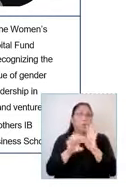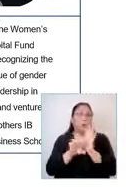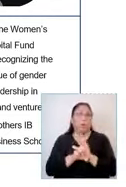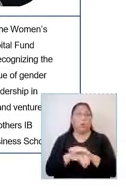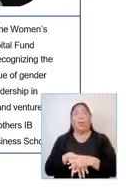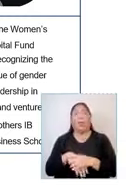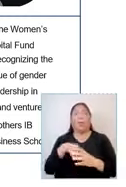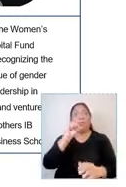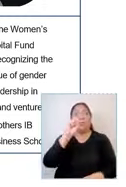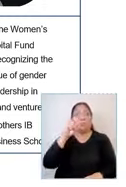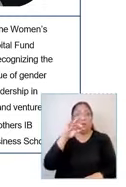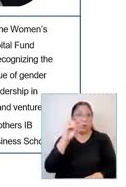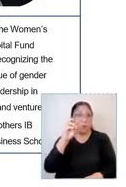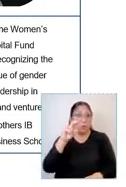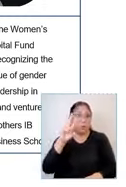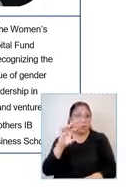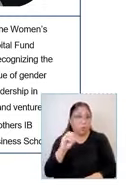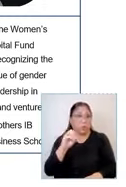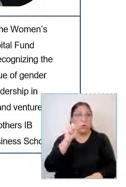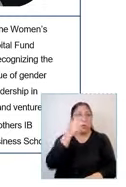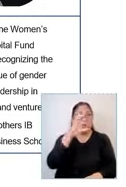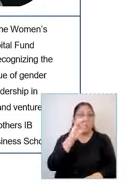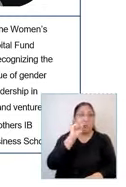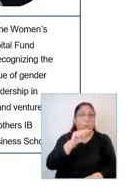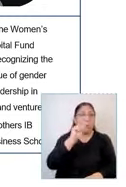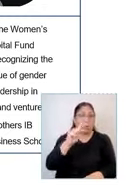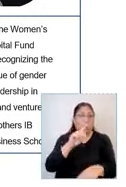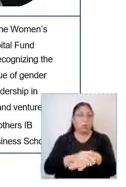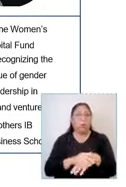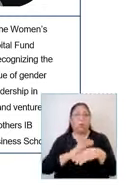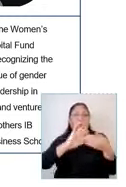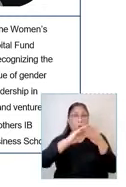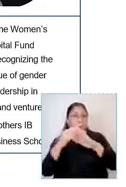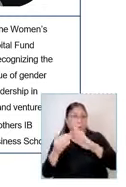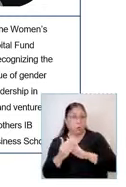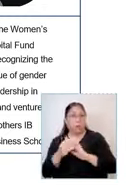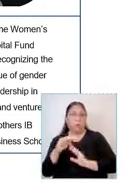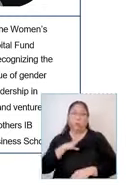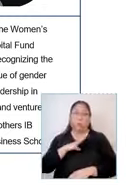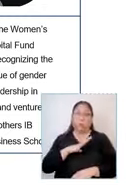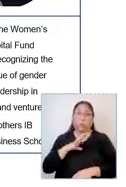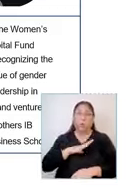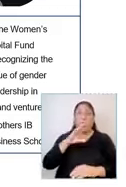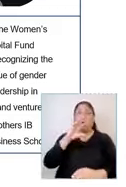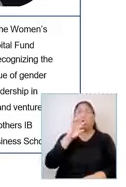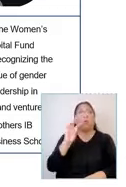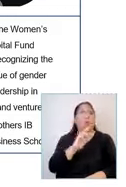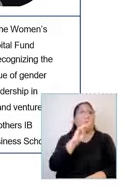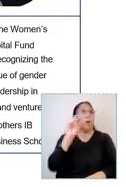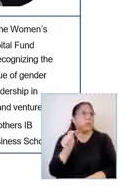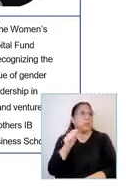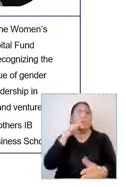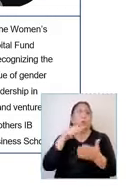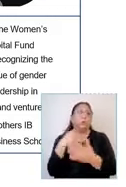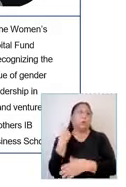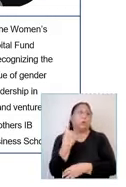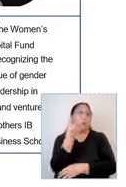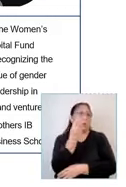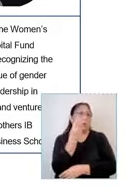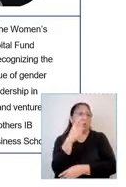es 17.1, pero en una ciudad más conservadora como Washington DC es solo